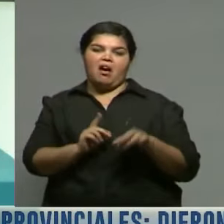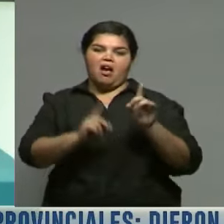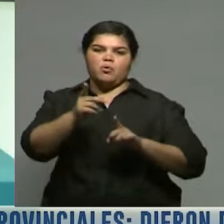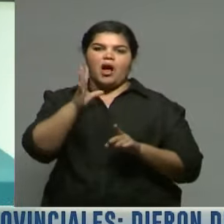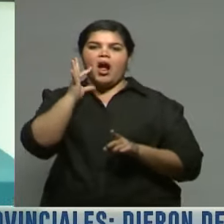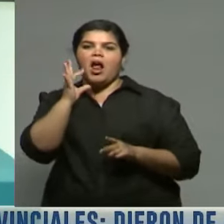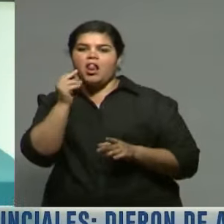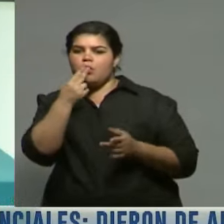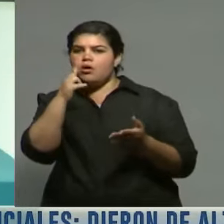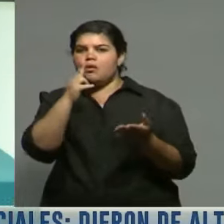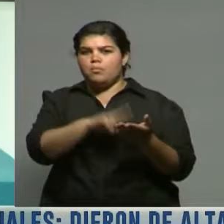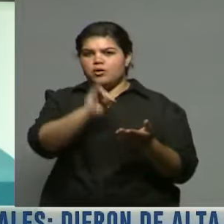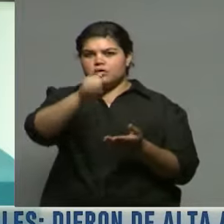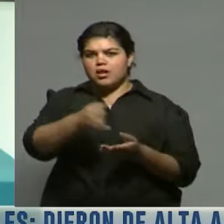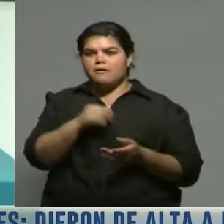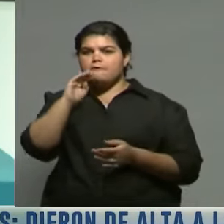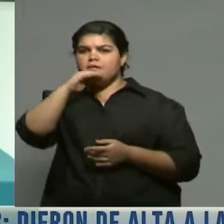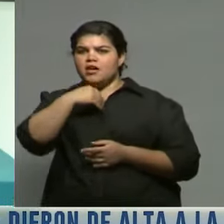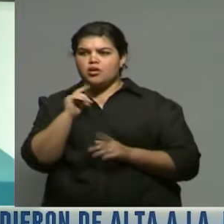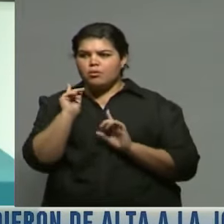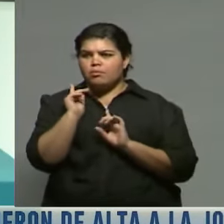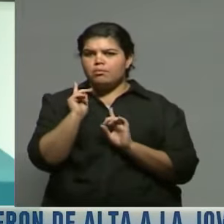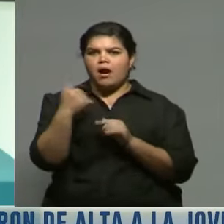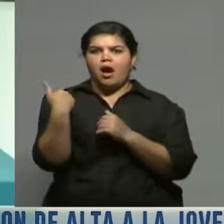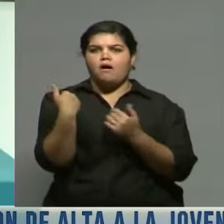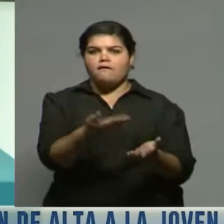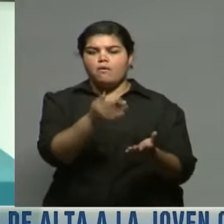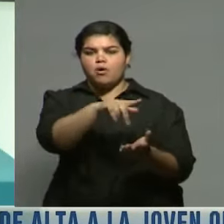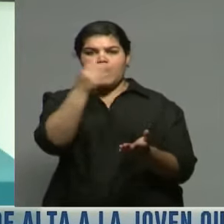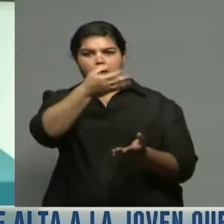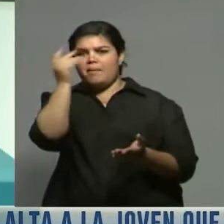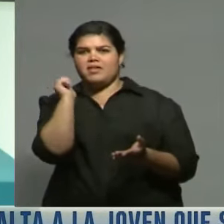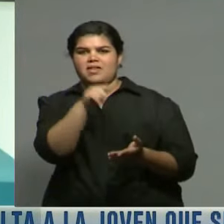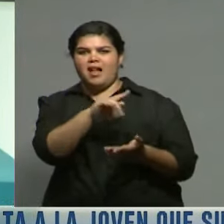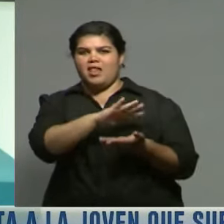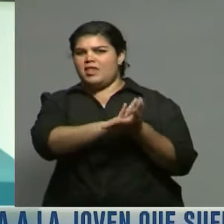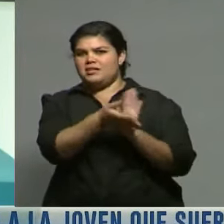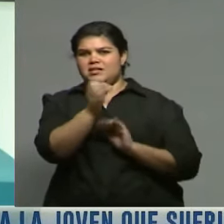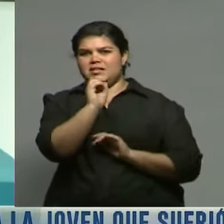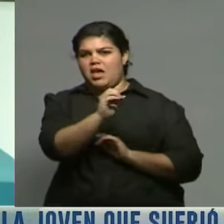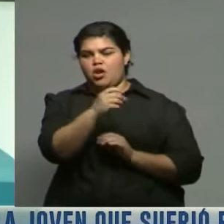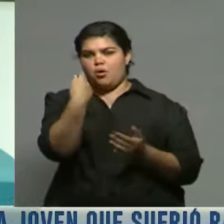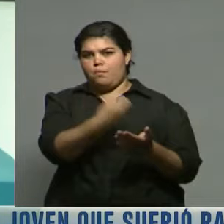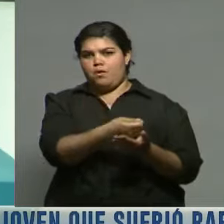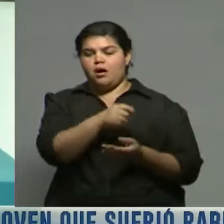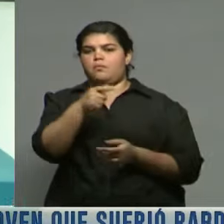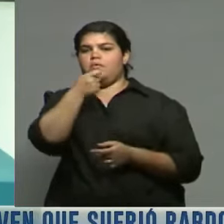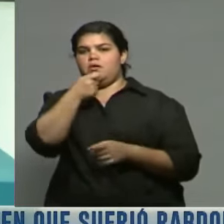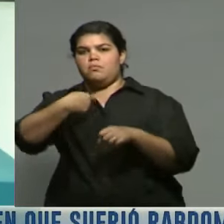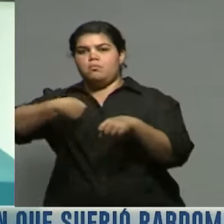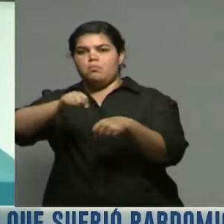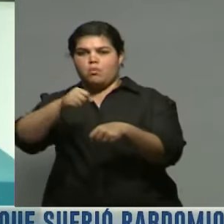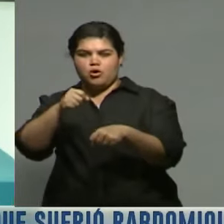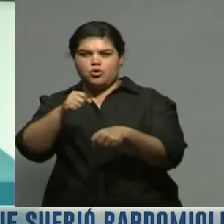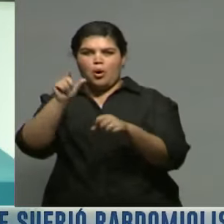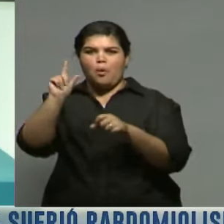han tributado. El vino viene desde hace tiempo con este beneficio bastante particular. El caso de las motocicletas, sí, de menor